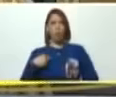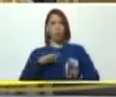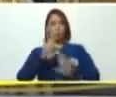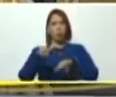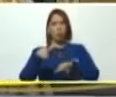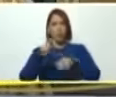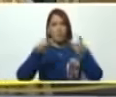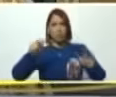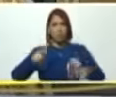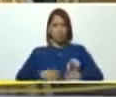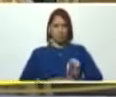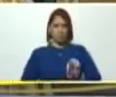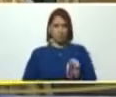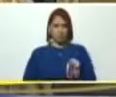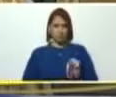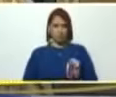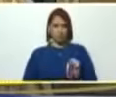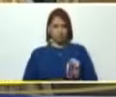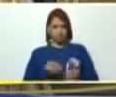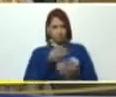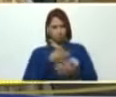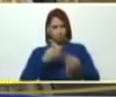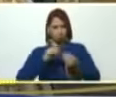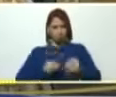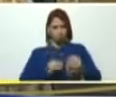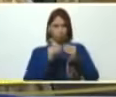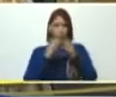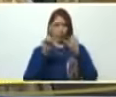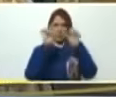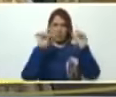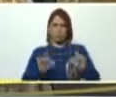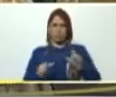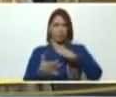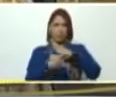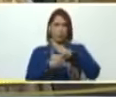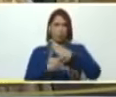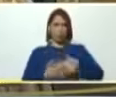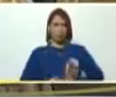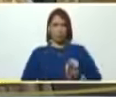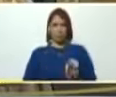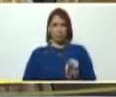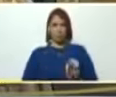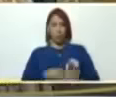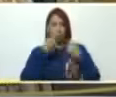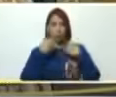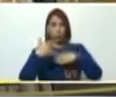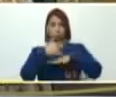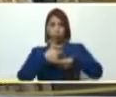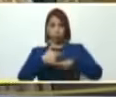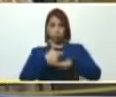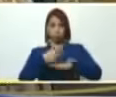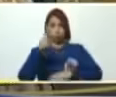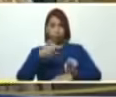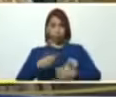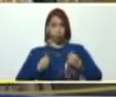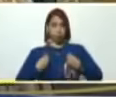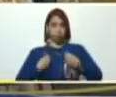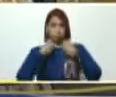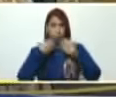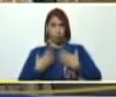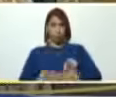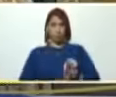gente y de ir perfeccionando todos estos sistemas tecnológicos para el buen gobierno, para el vivir